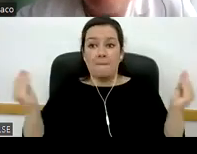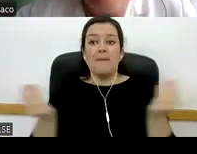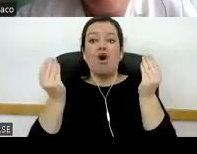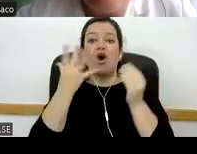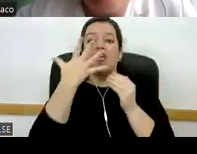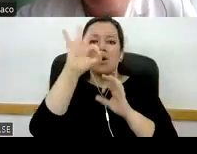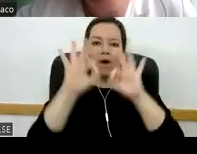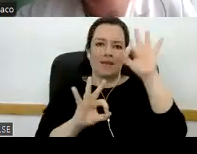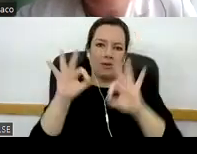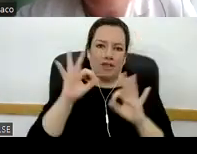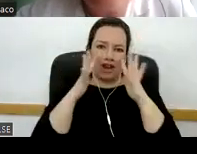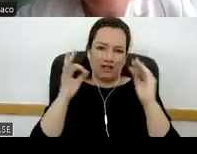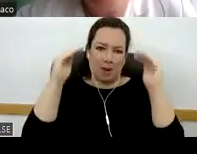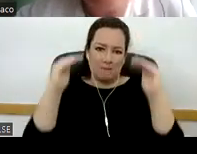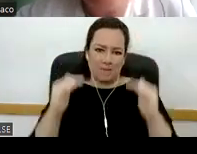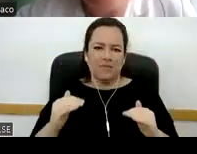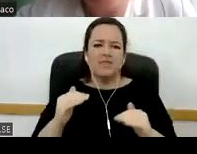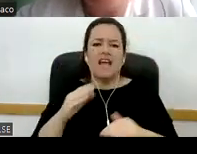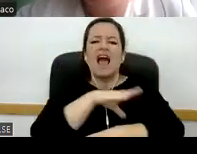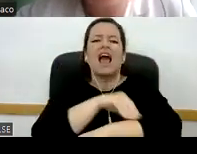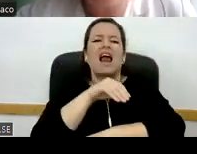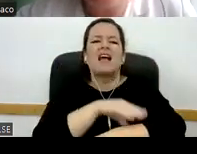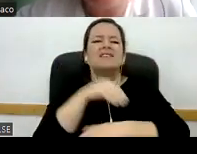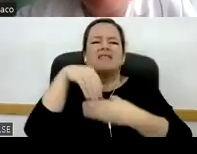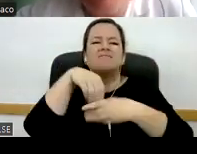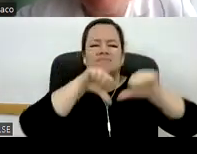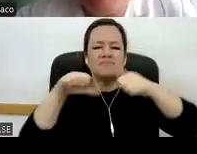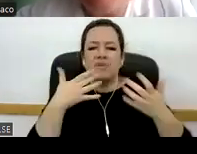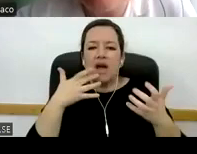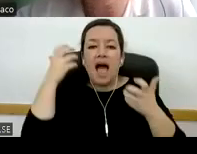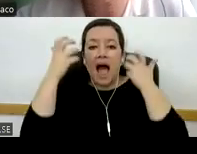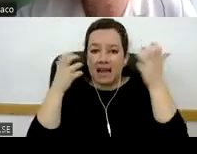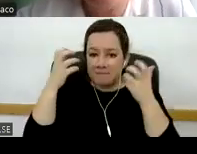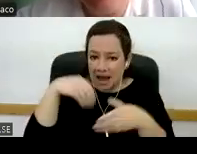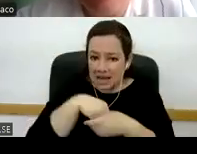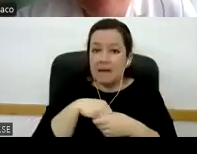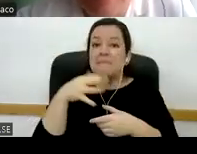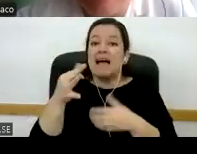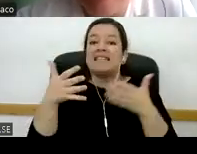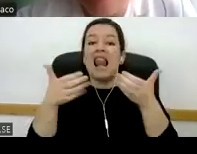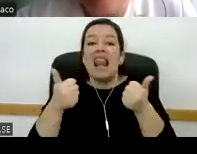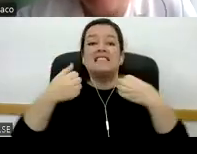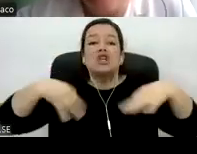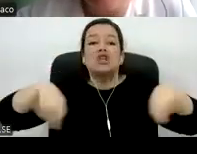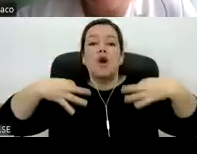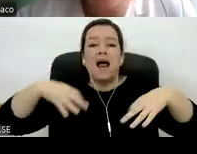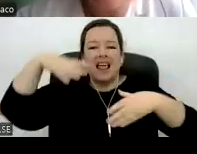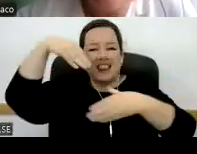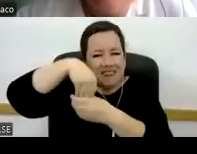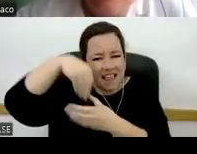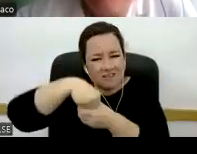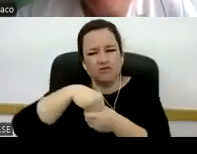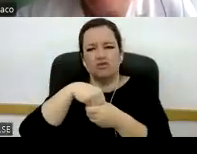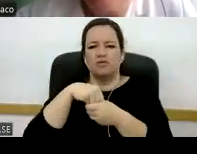50%. Recordar que las grasas saturadas las vamos a encontrar sobre todo en animales terrestres y en la leche entera. O sea que deberíamos